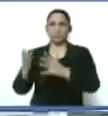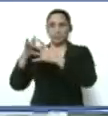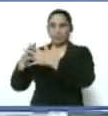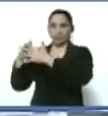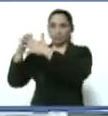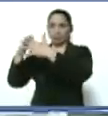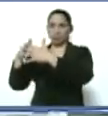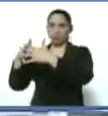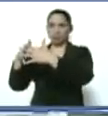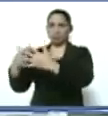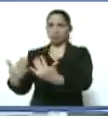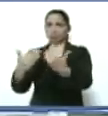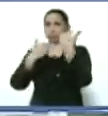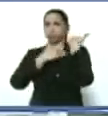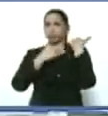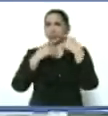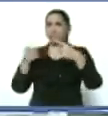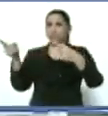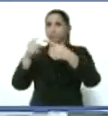lo encabeza,